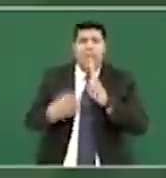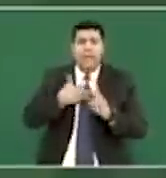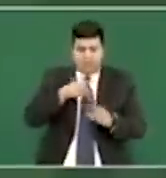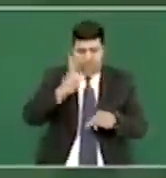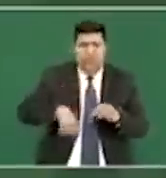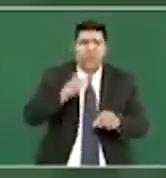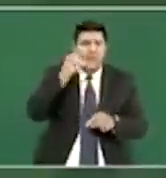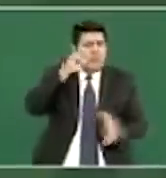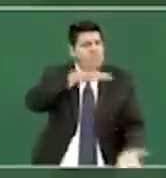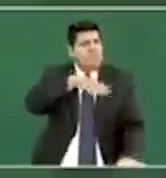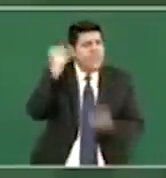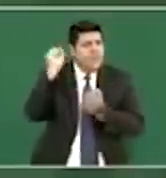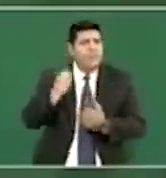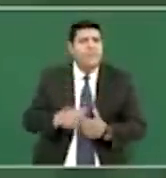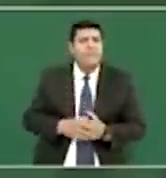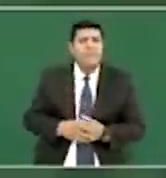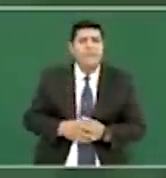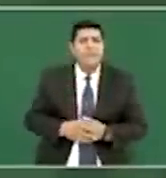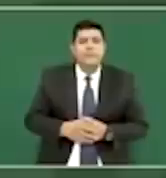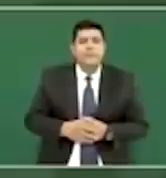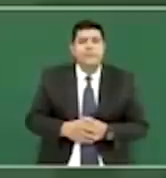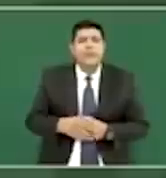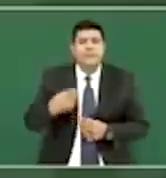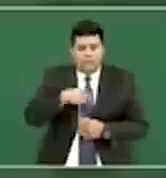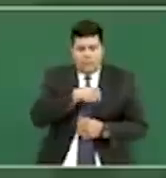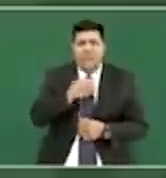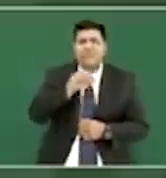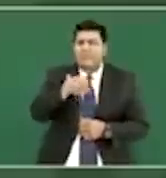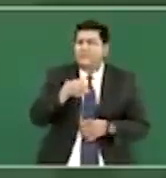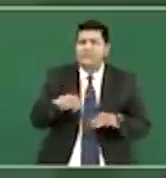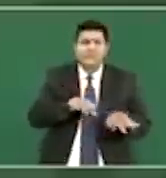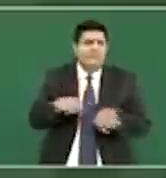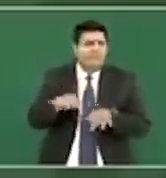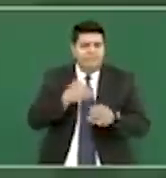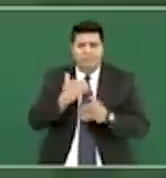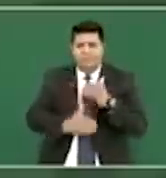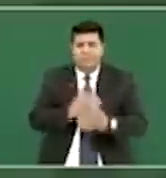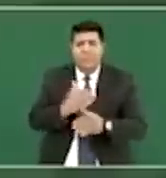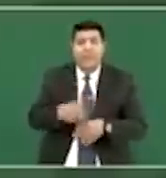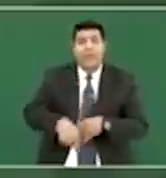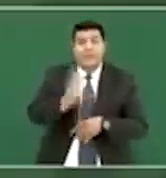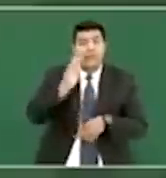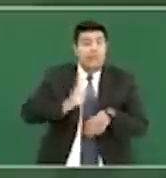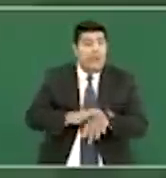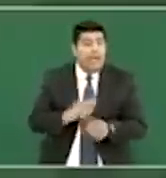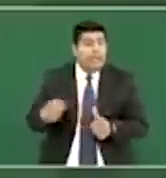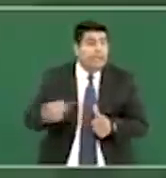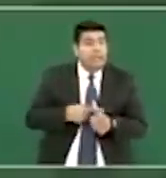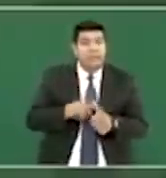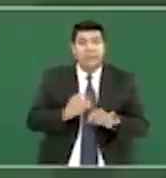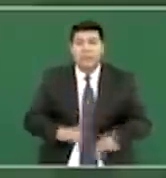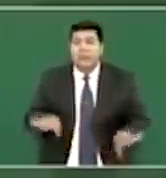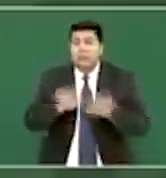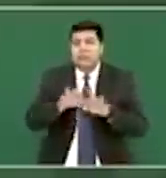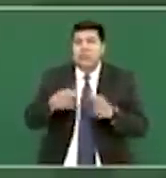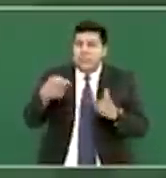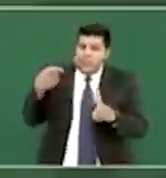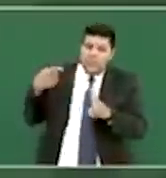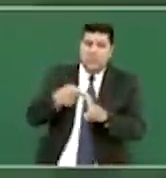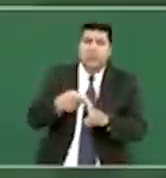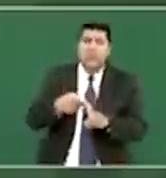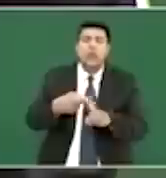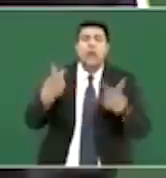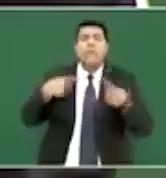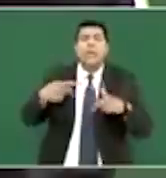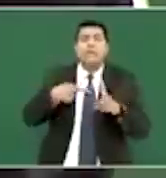y cómo sí estamos haciendo las cosas, pero lo que más nos importa, el acento lo ponemos en la